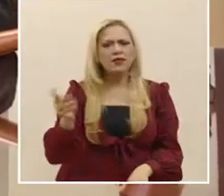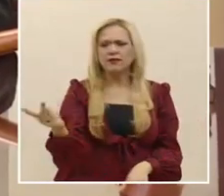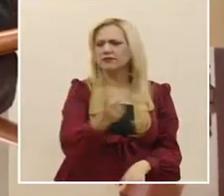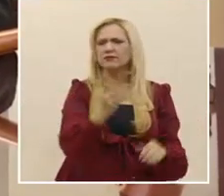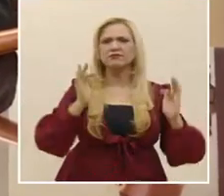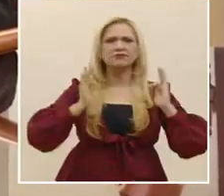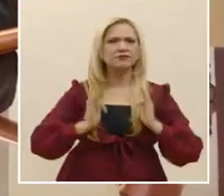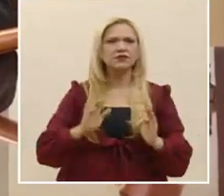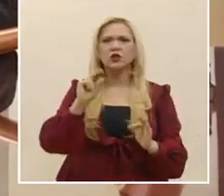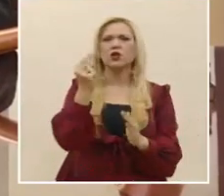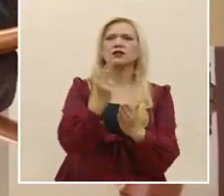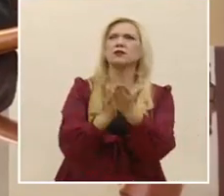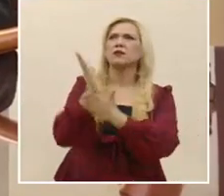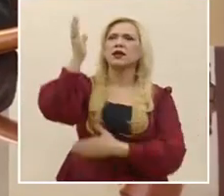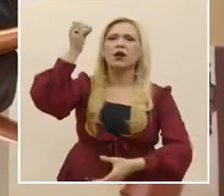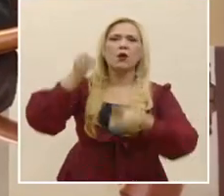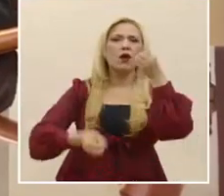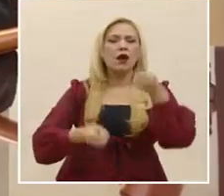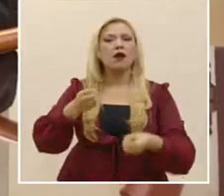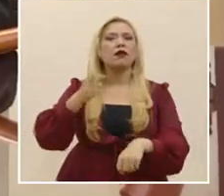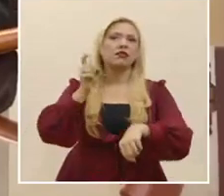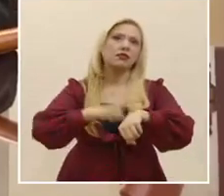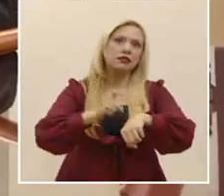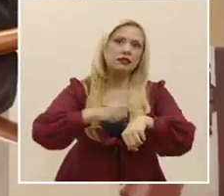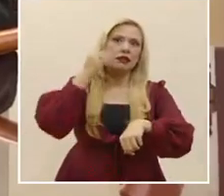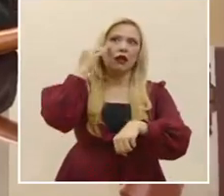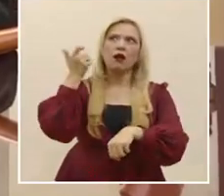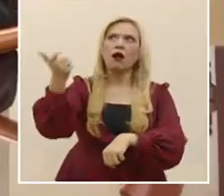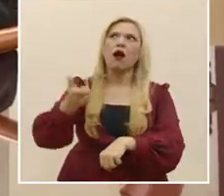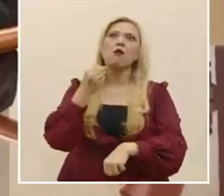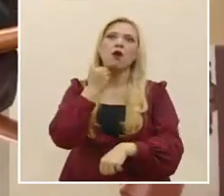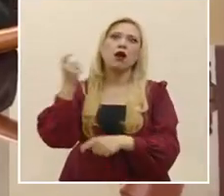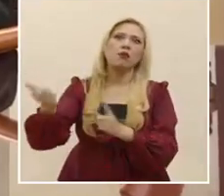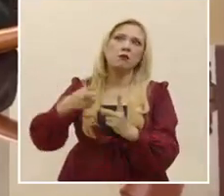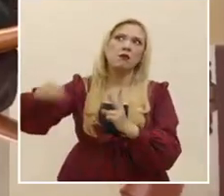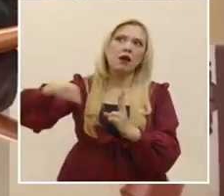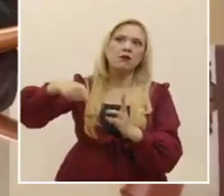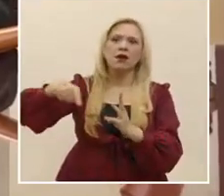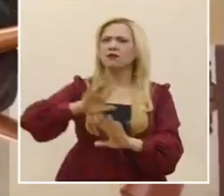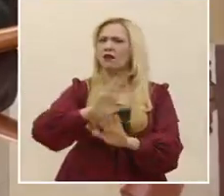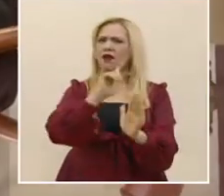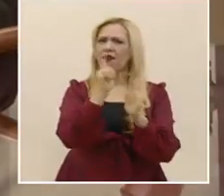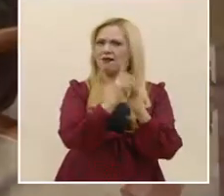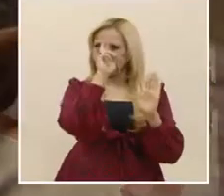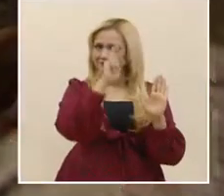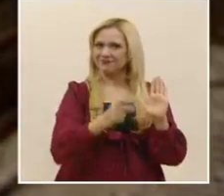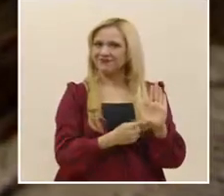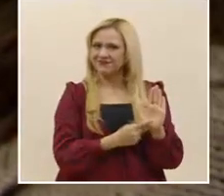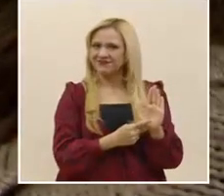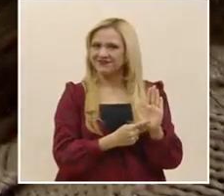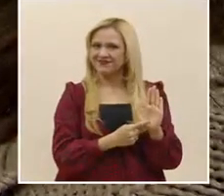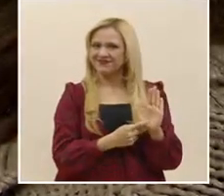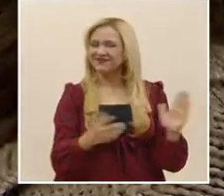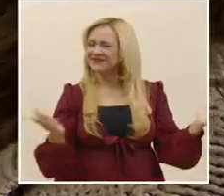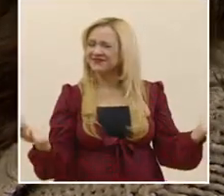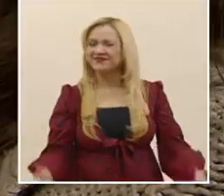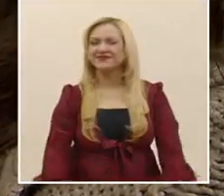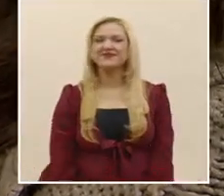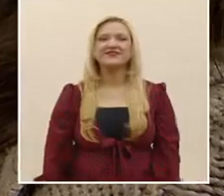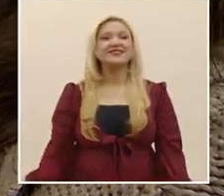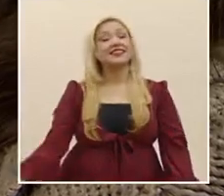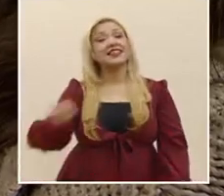no pasar por el juicio, ahorrar tiempo y dinero, respetando todos los pasos que dicta la ley. De acuerdo con las